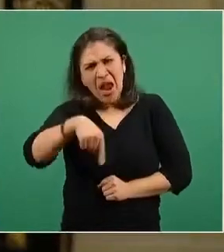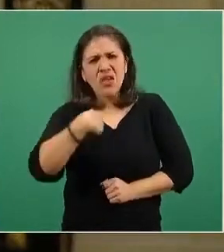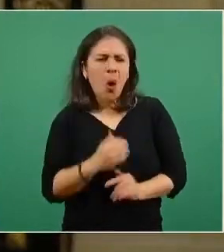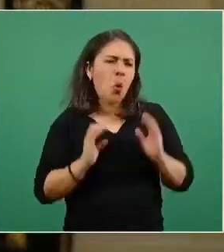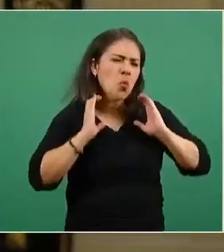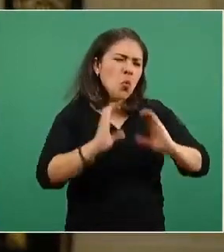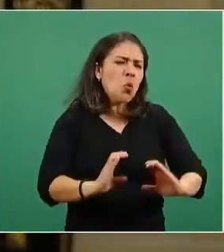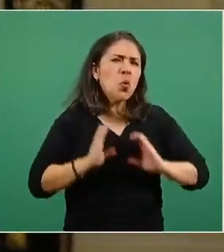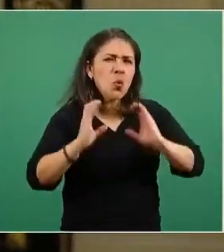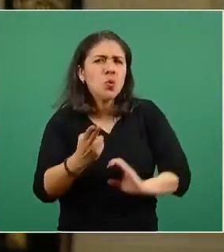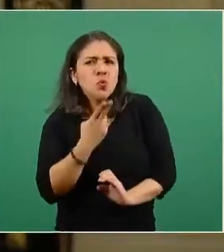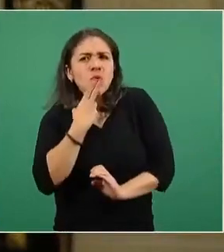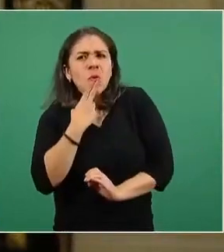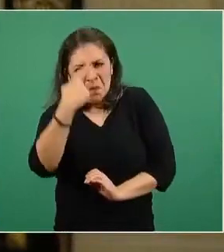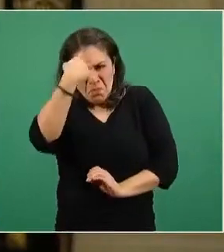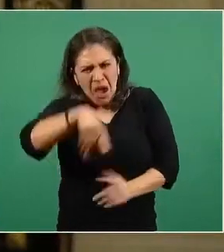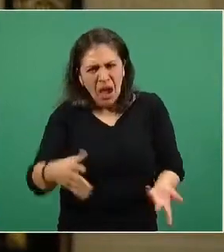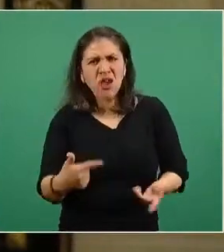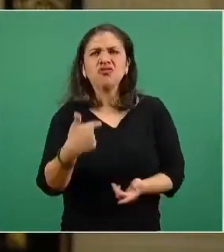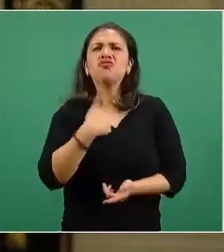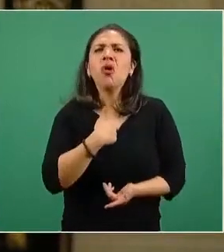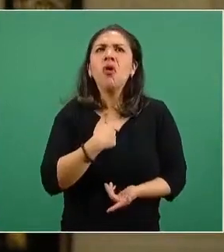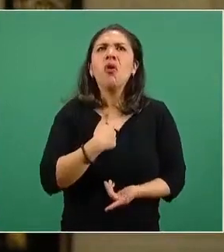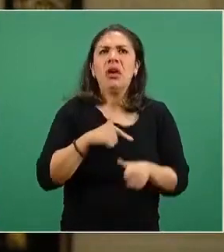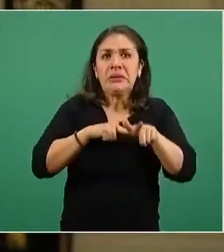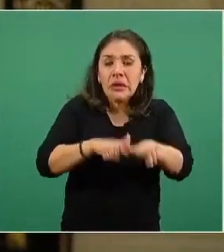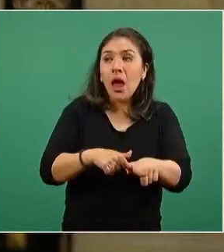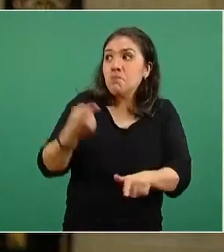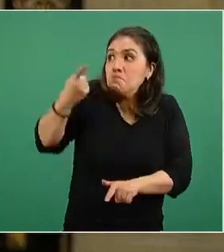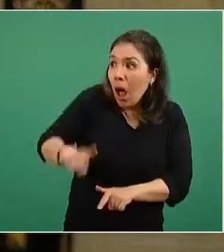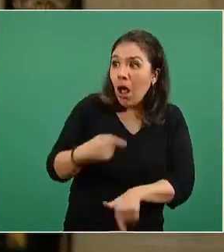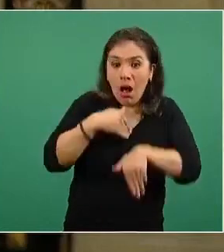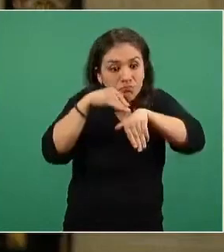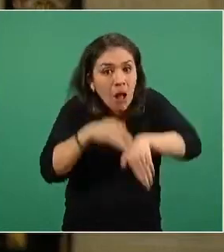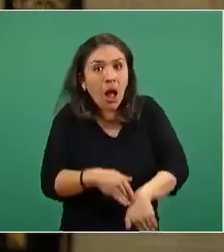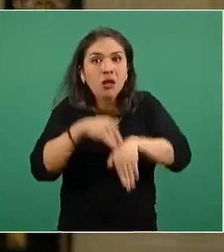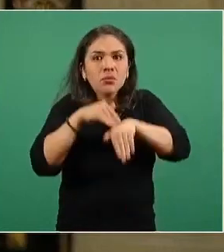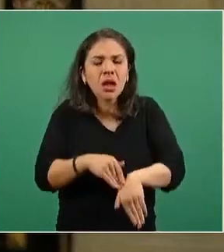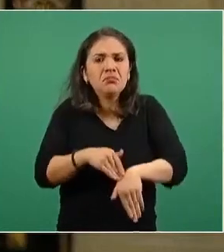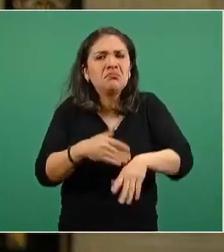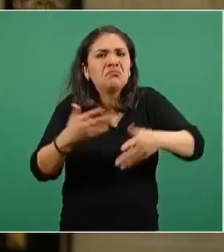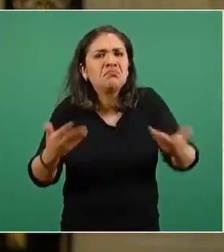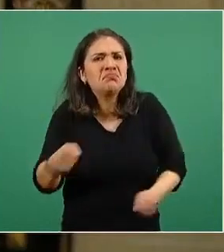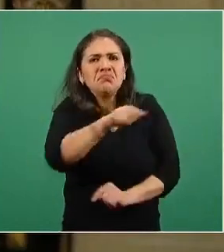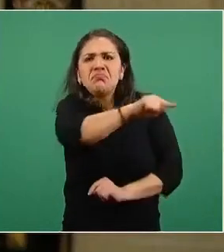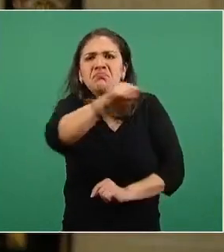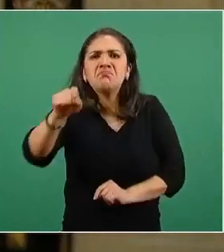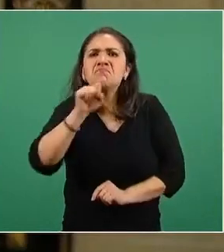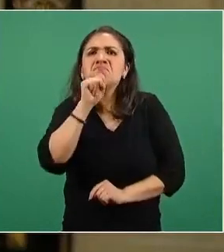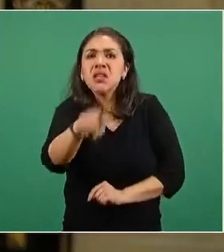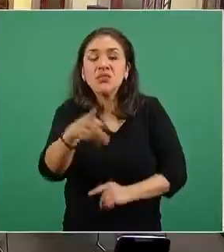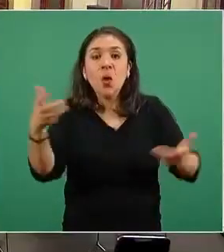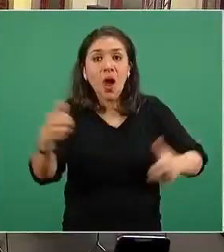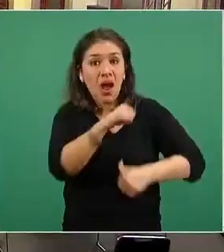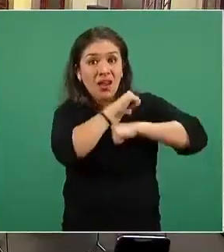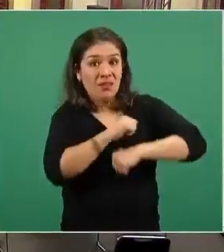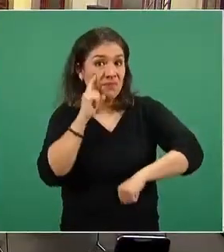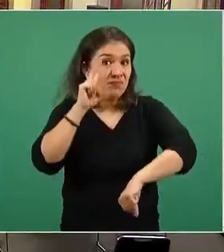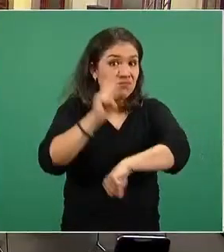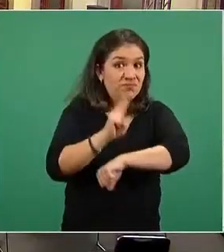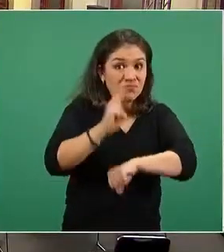estemos cuidando? ¿De qué sirve que nosotros sigamos las indicaciones de la Secretaría de Salud si las autoridades que están encargadas de